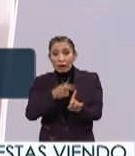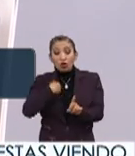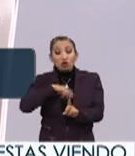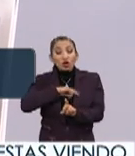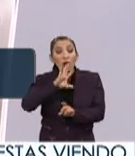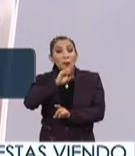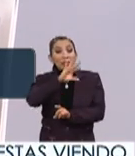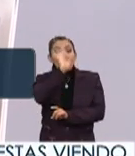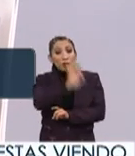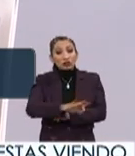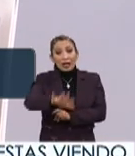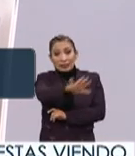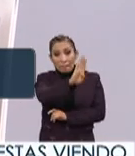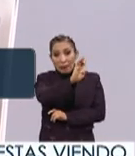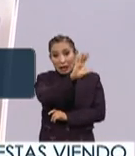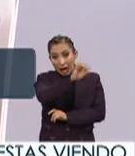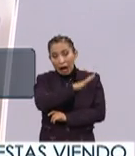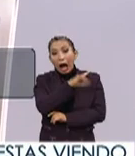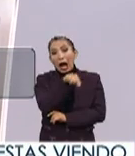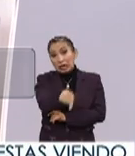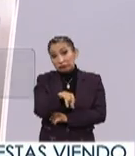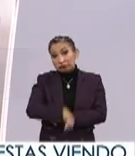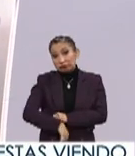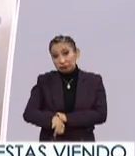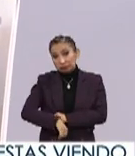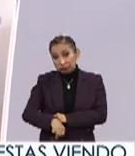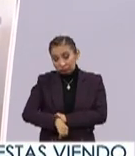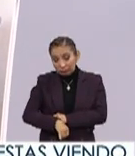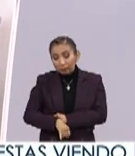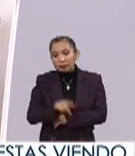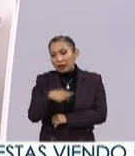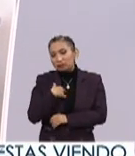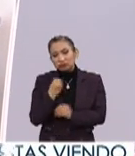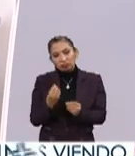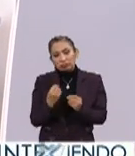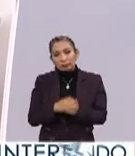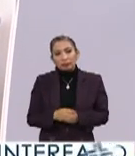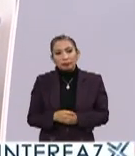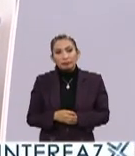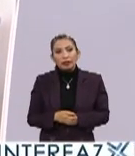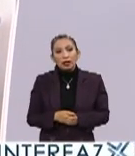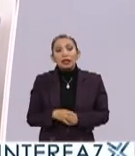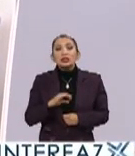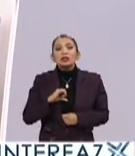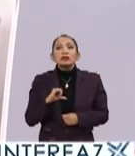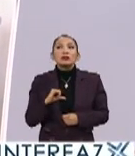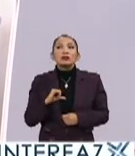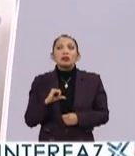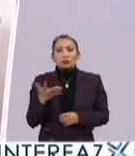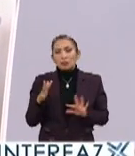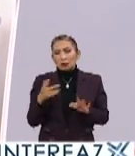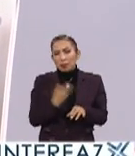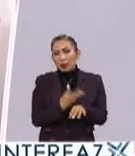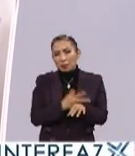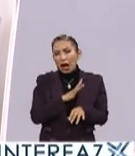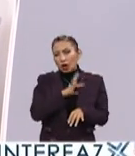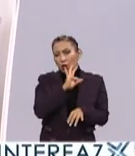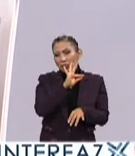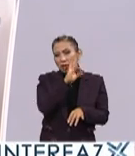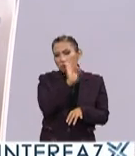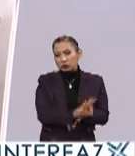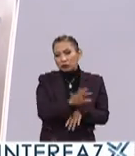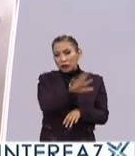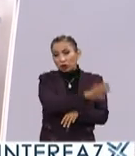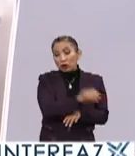es que el 90% tiene beca, eso es interesante. En fin, y más o menos en la prepa hay como un